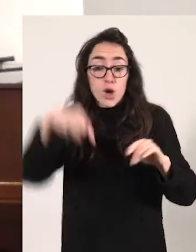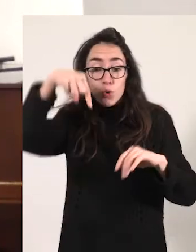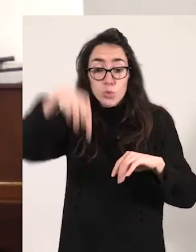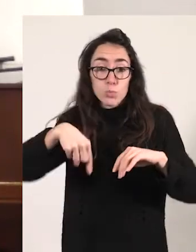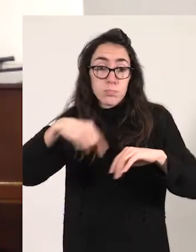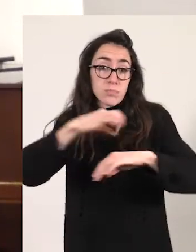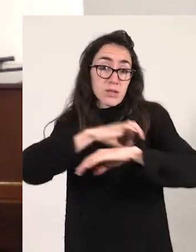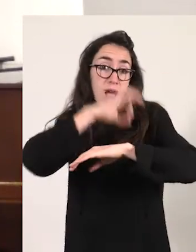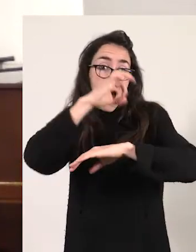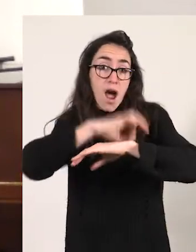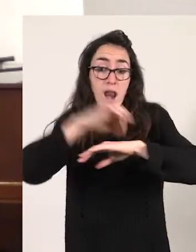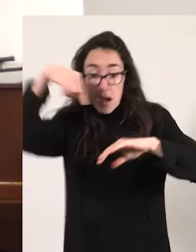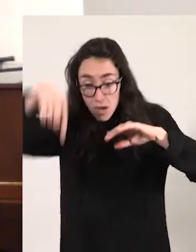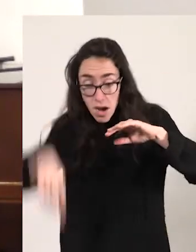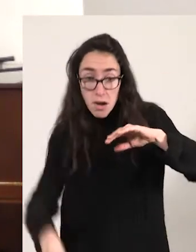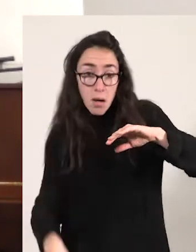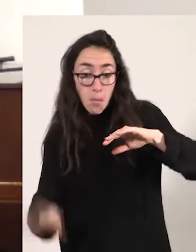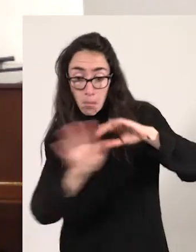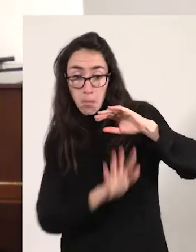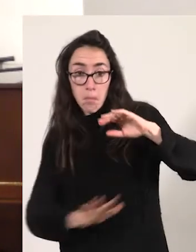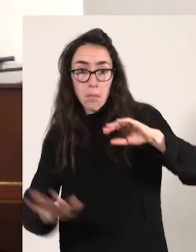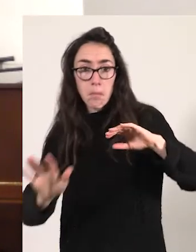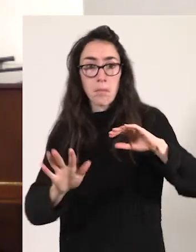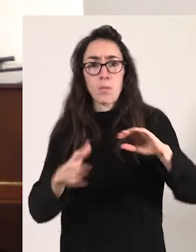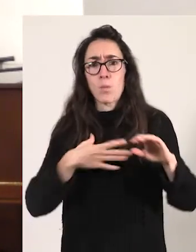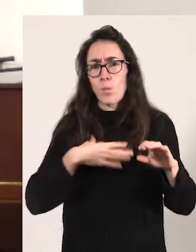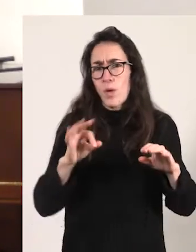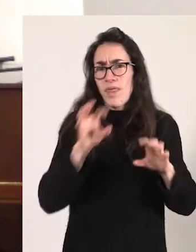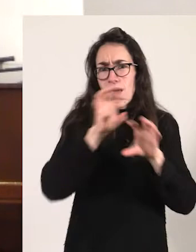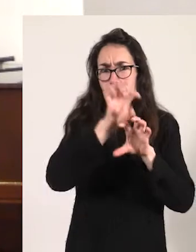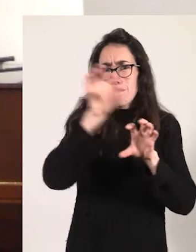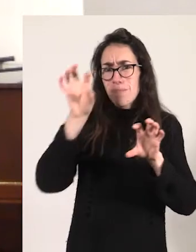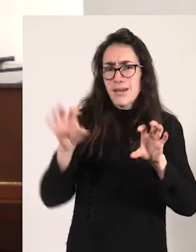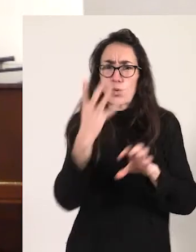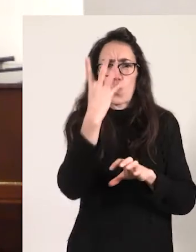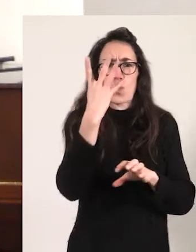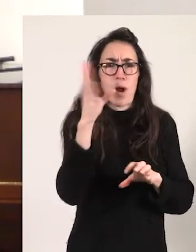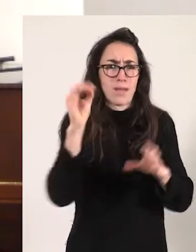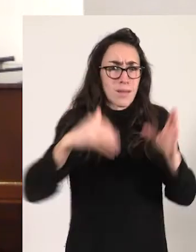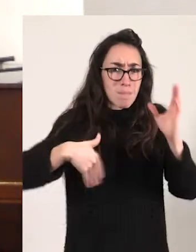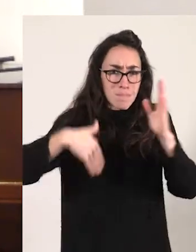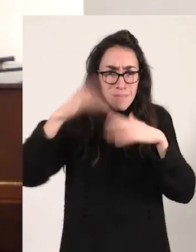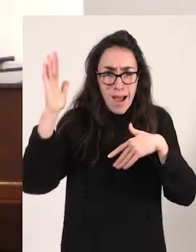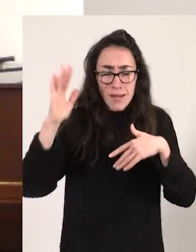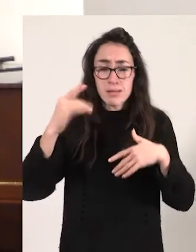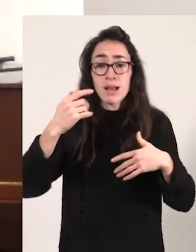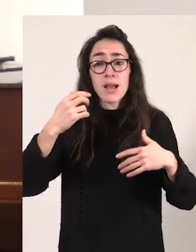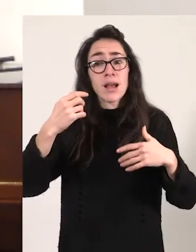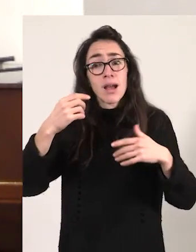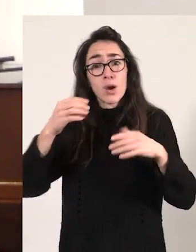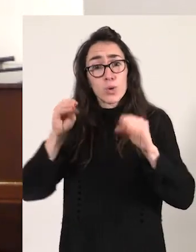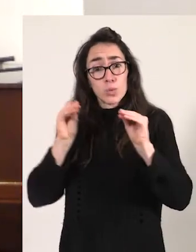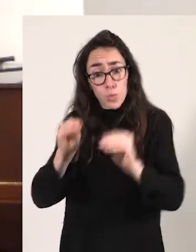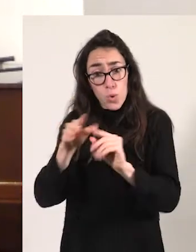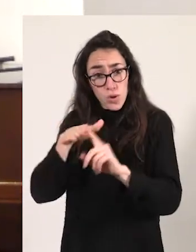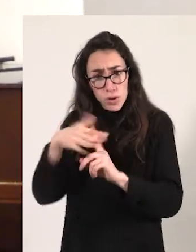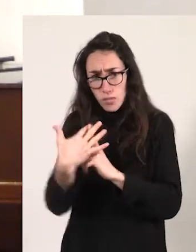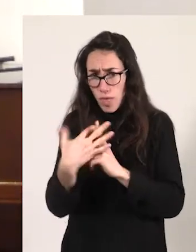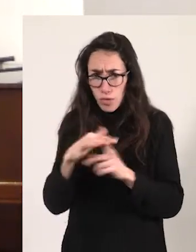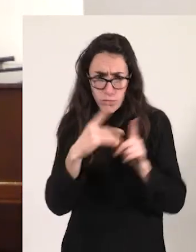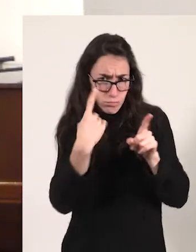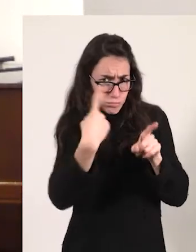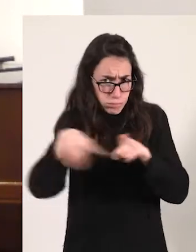no, te hablan de África subsahariana. África subsahariana es una construcción que comprende más de 40 países, con